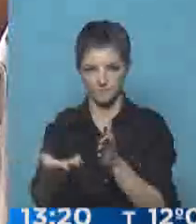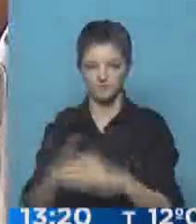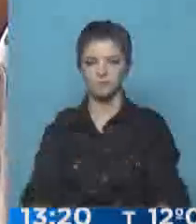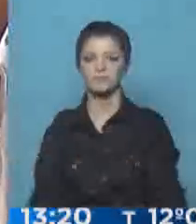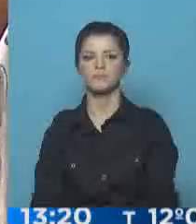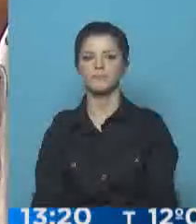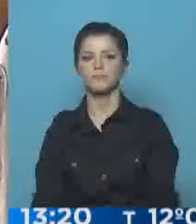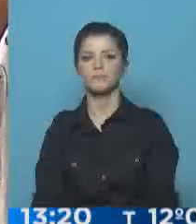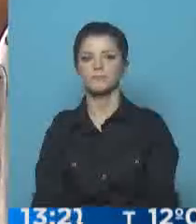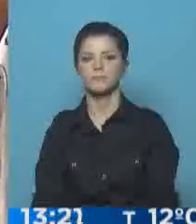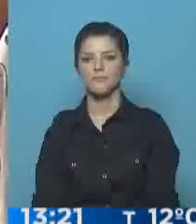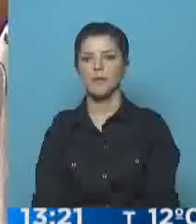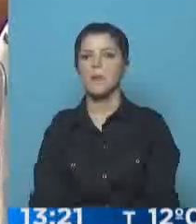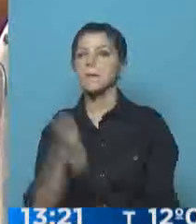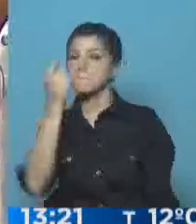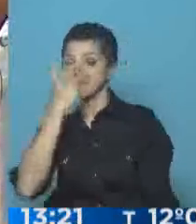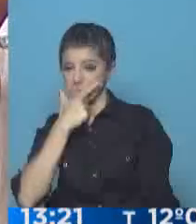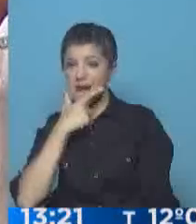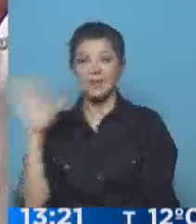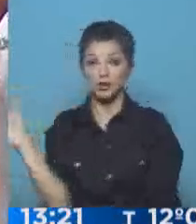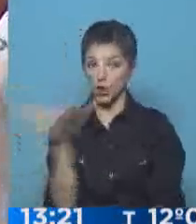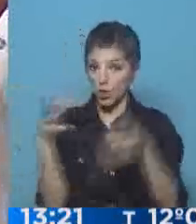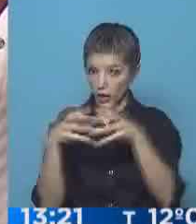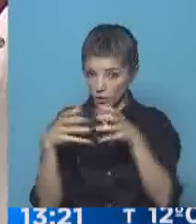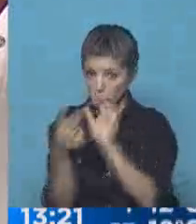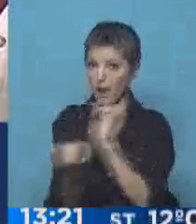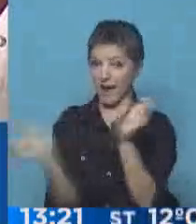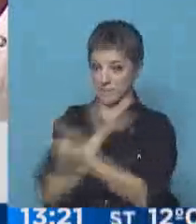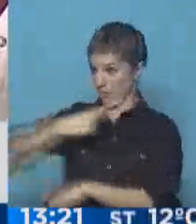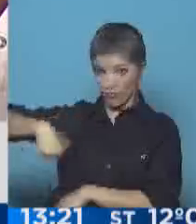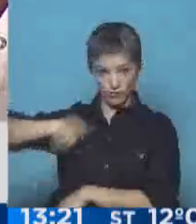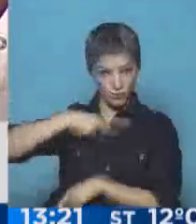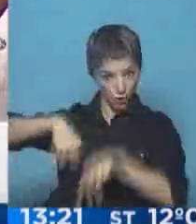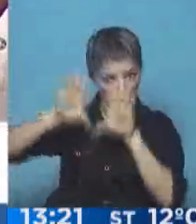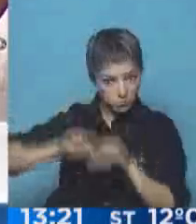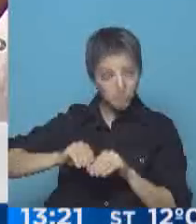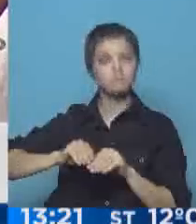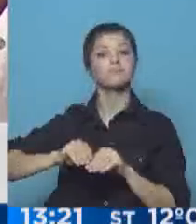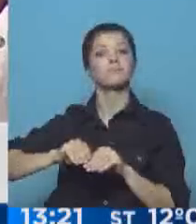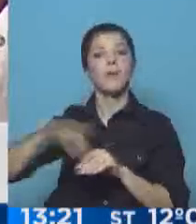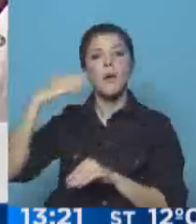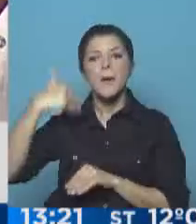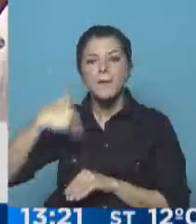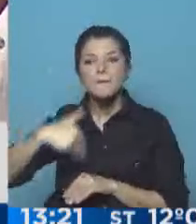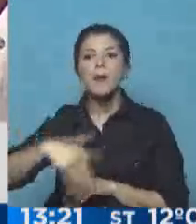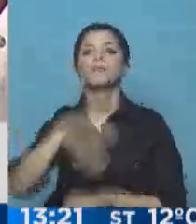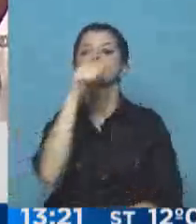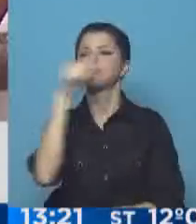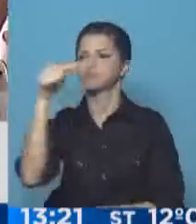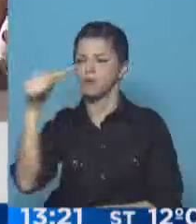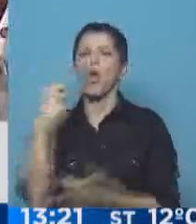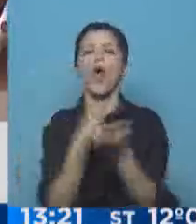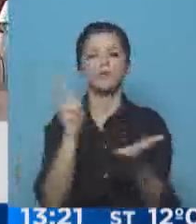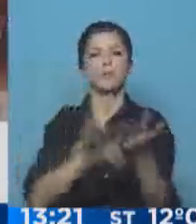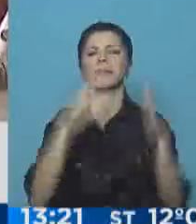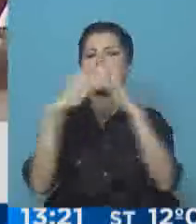Mauricio, todo el Frente de Cambiemos, todos nosotros vamos a volver a tocar el timbre. Vamos a